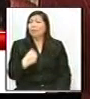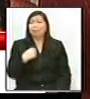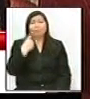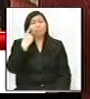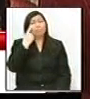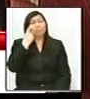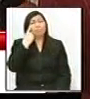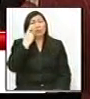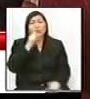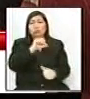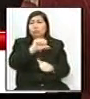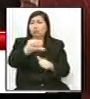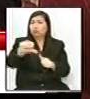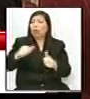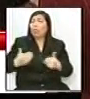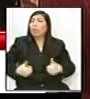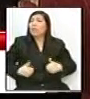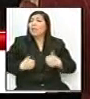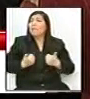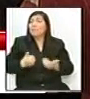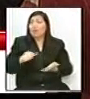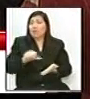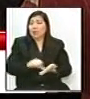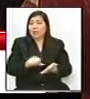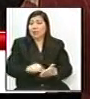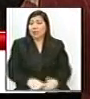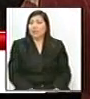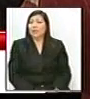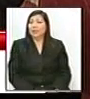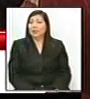conocemos las periferias donde están las sedas.